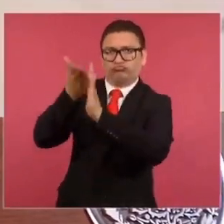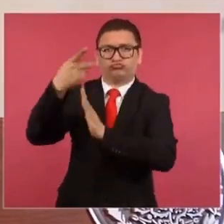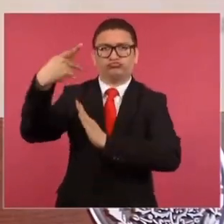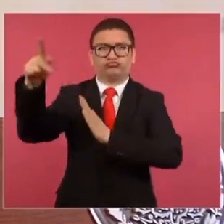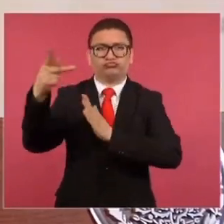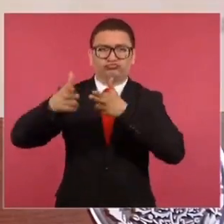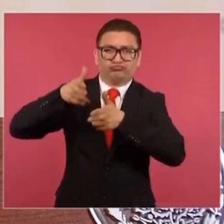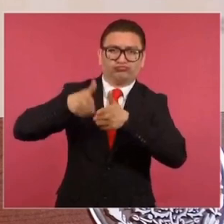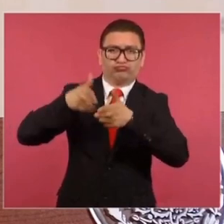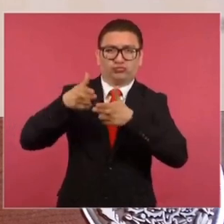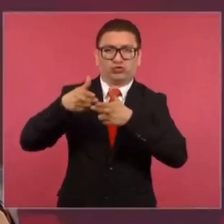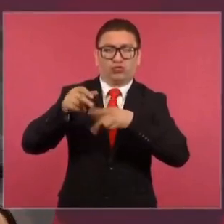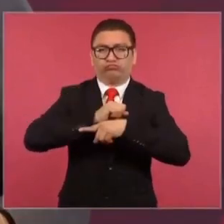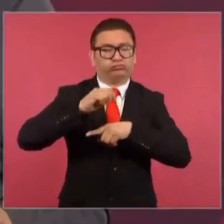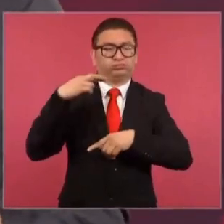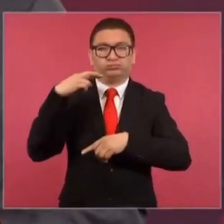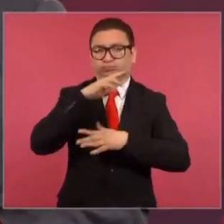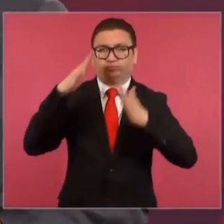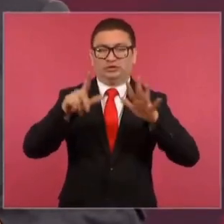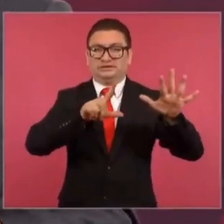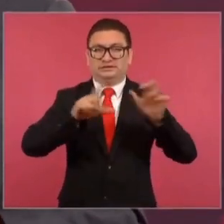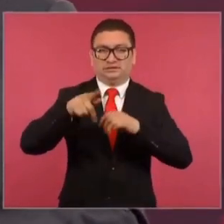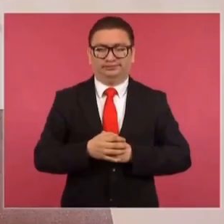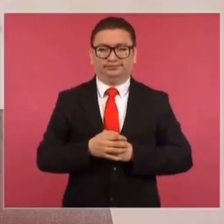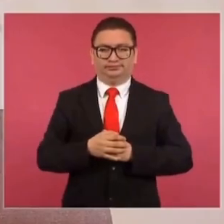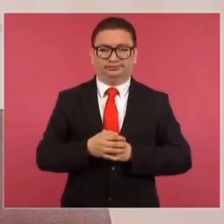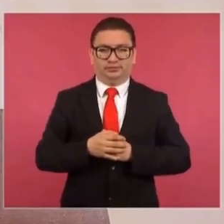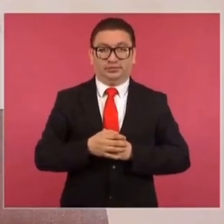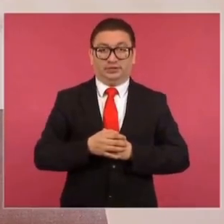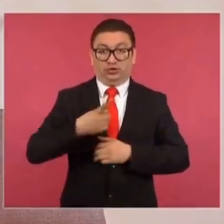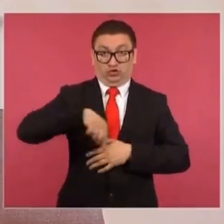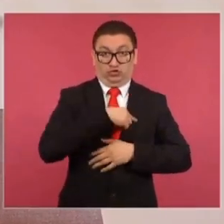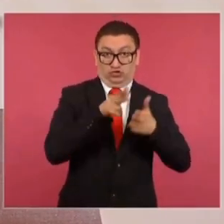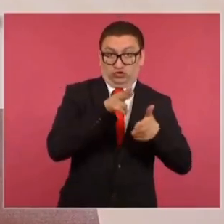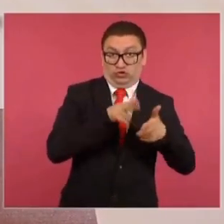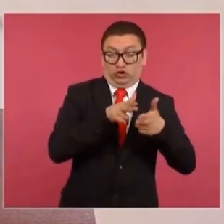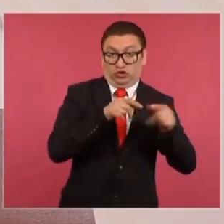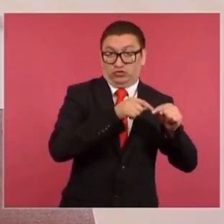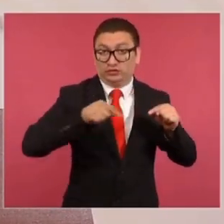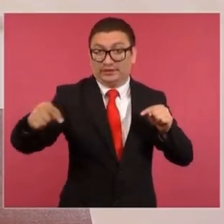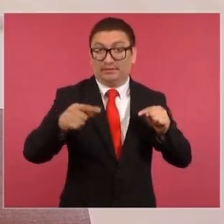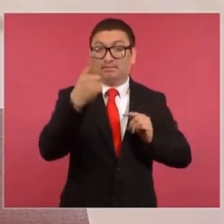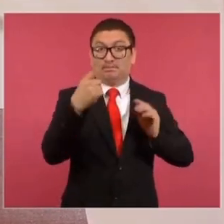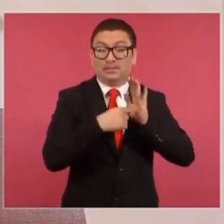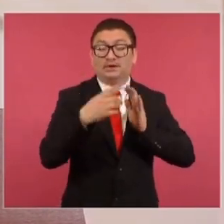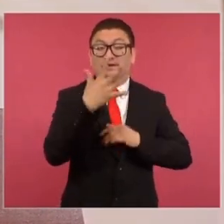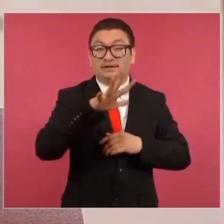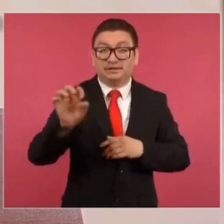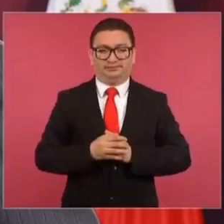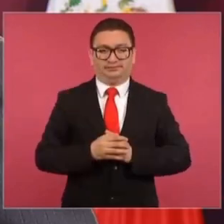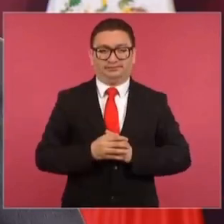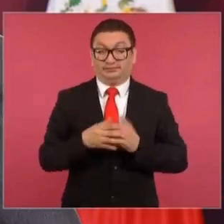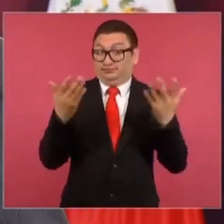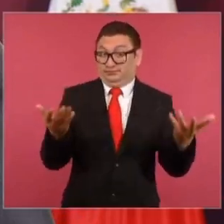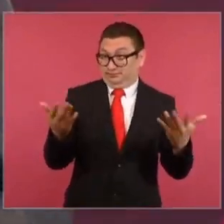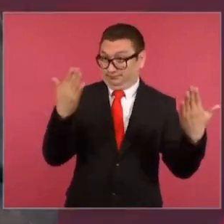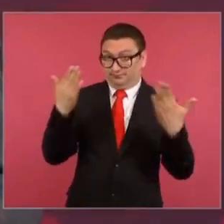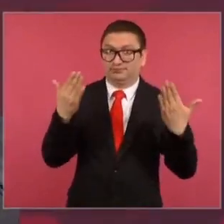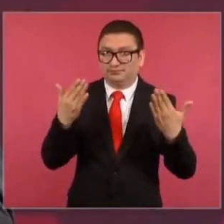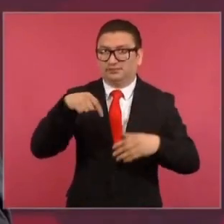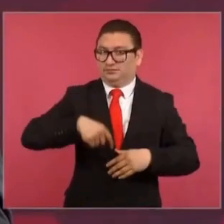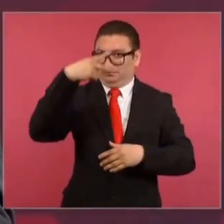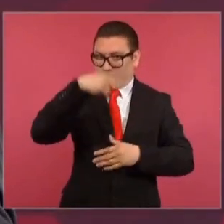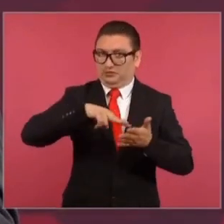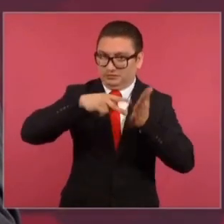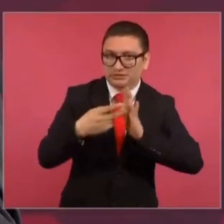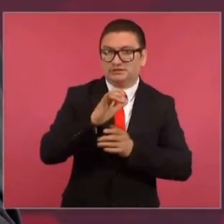tren rápido de 700 kilómetros. El tren nuestro son 1.554 kilómetros. Entonces sí, es una obra de ingeniería